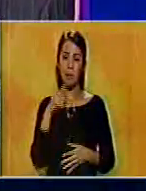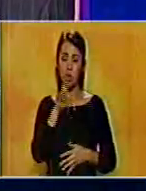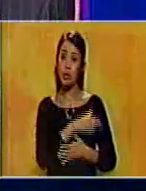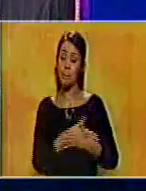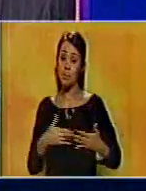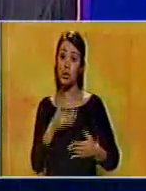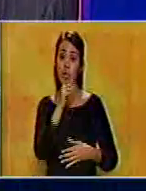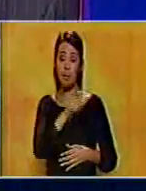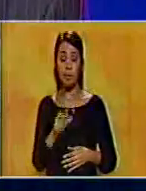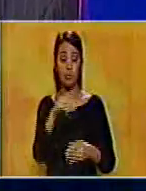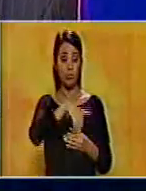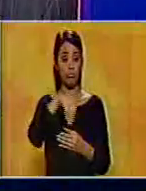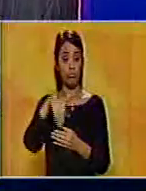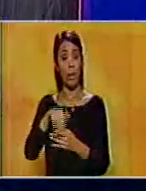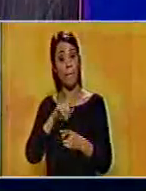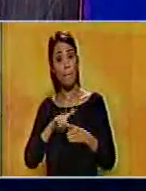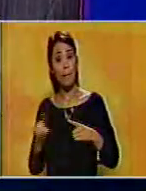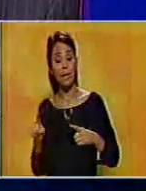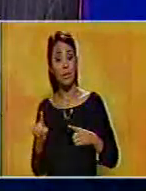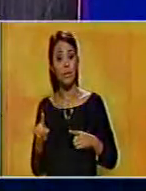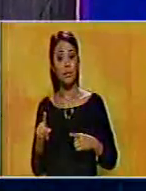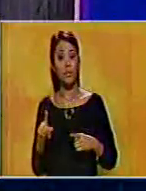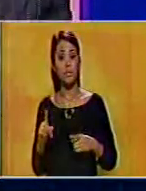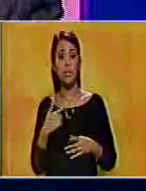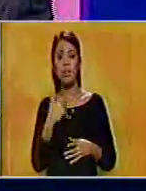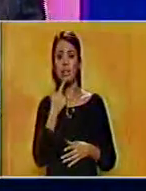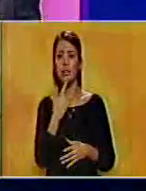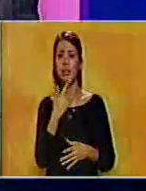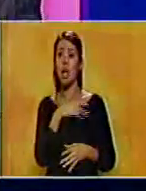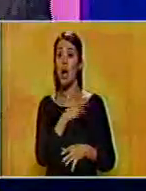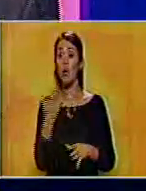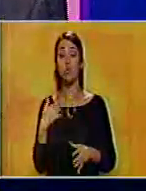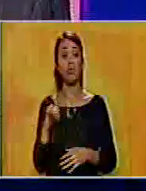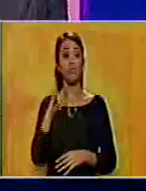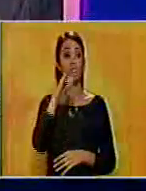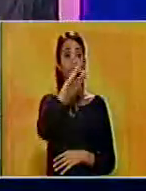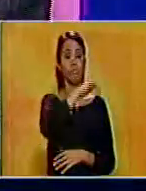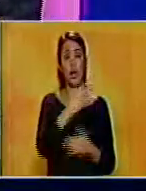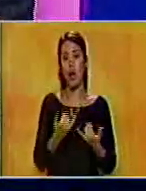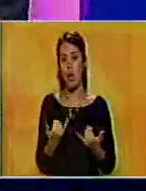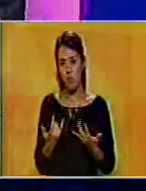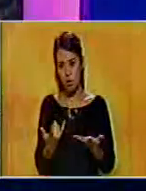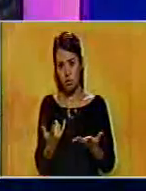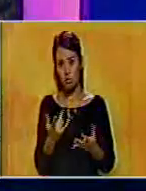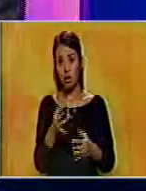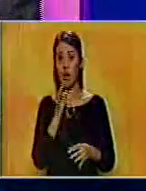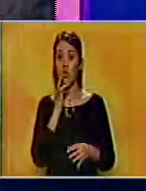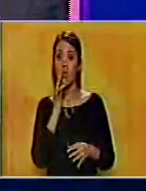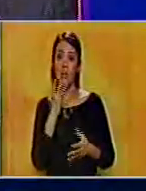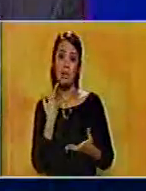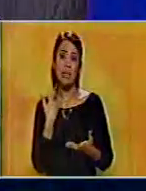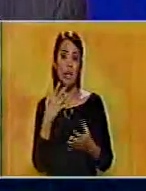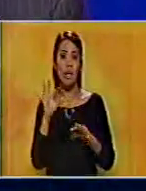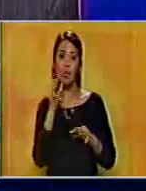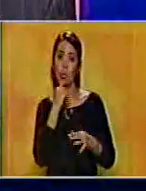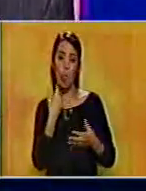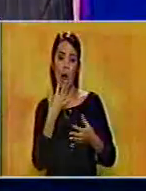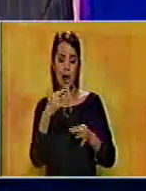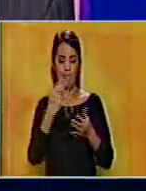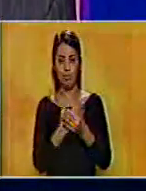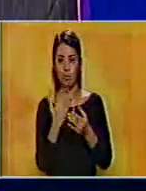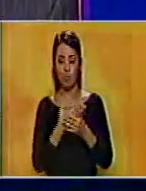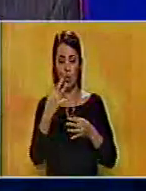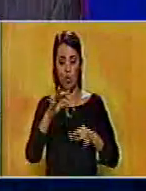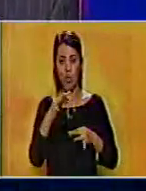de votantes, pero la gracia estaría en decirle, como usted ha migrado recientemente, todavía no tiene los papeles en el país que lo